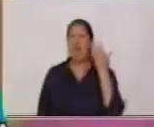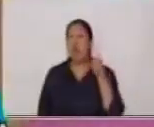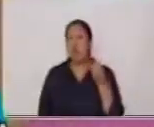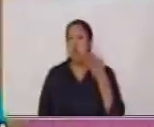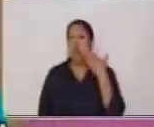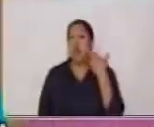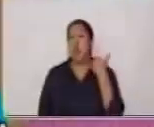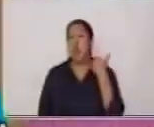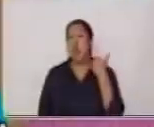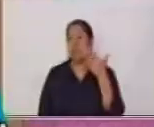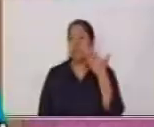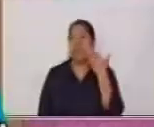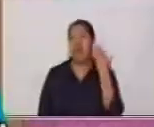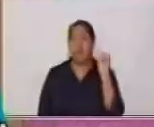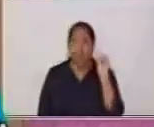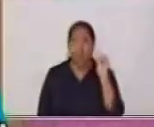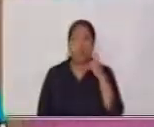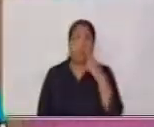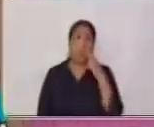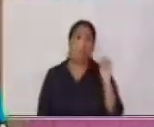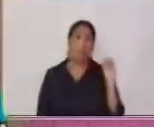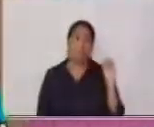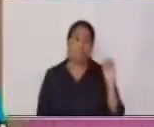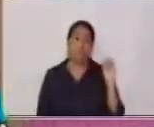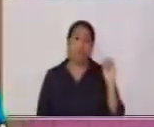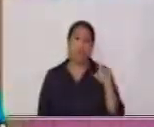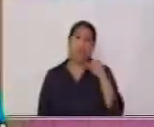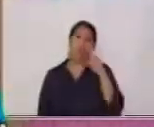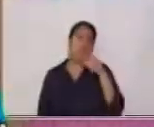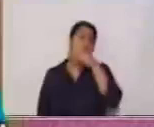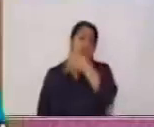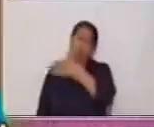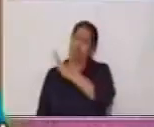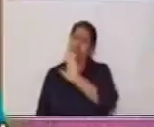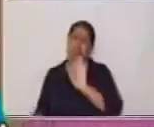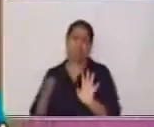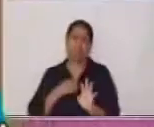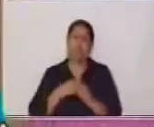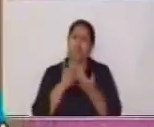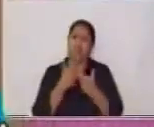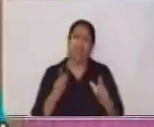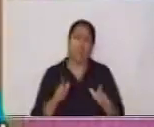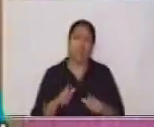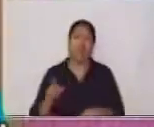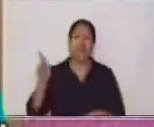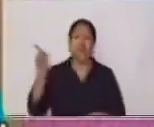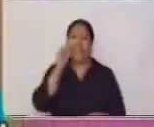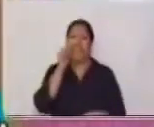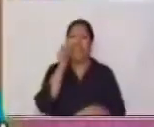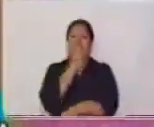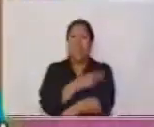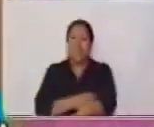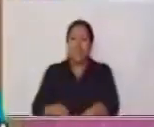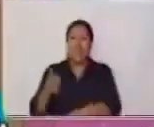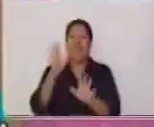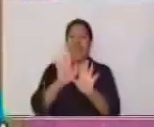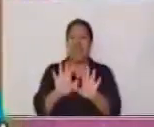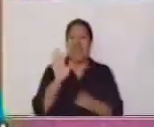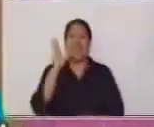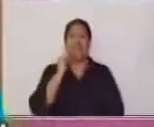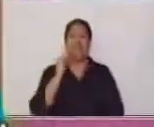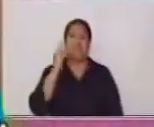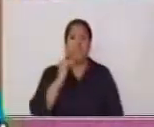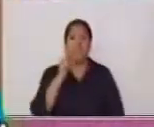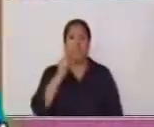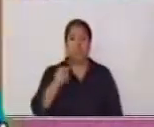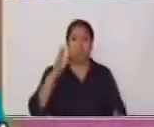de tu hermanito. Le puedes poner al niño el nombre que tú quieras. Él nos va a narrar algunas experiencias. ¿Te